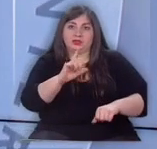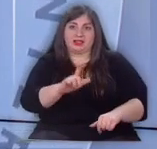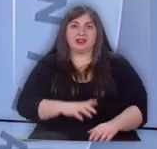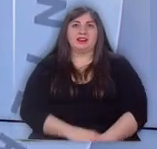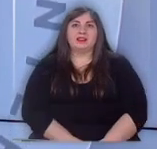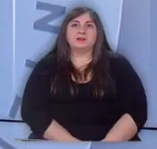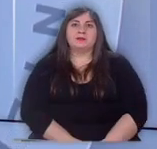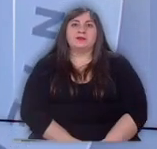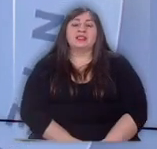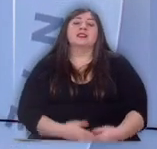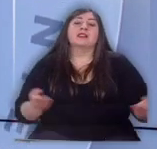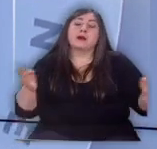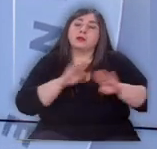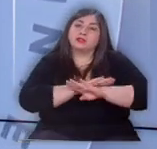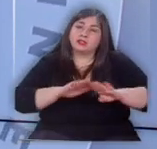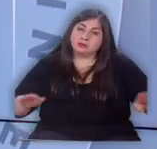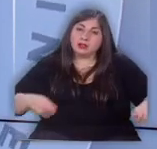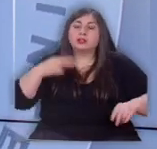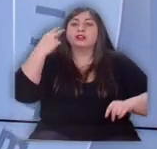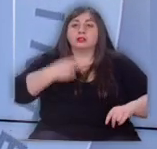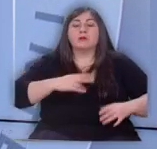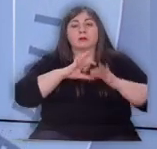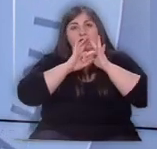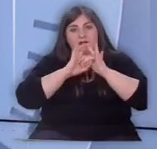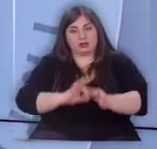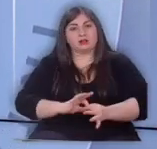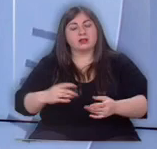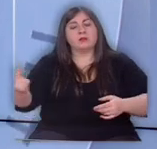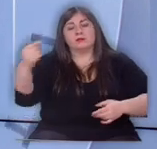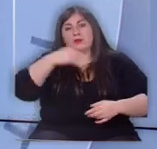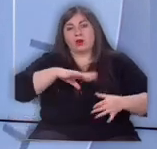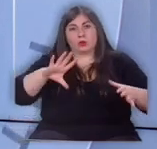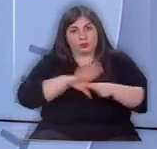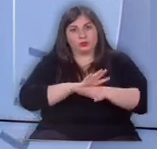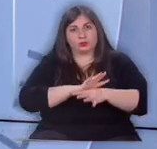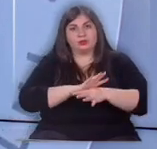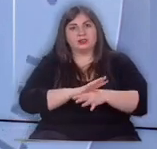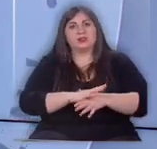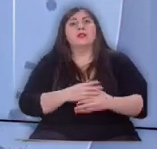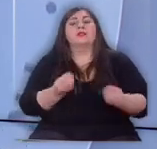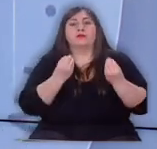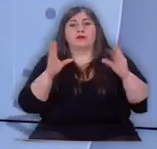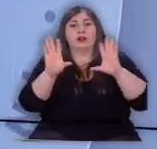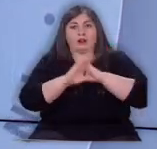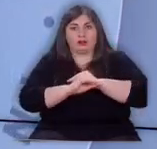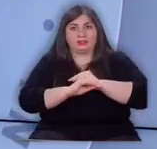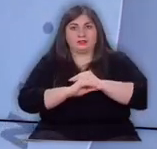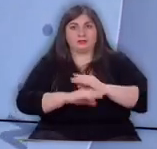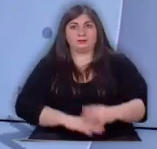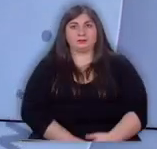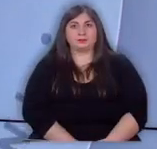24horas.cl. Bien, pues estamos terminando las noticias. Como siempre, le damos las gracias por estar junto a nosotros. Que tenga buenas noches.